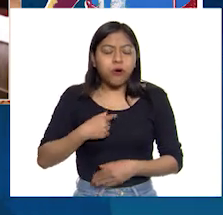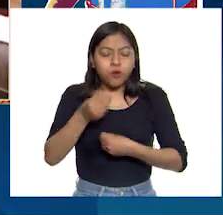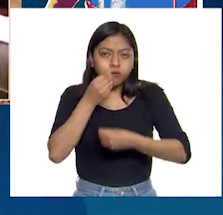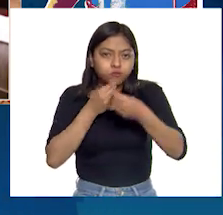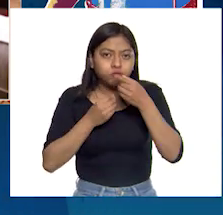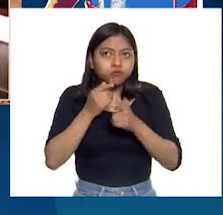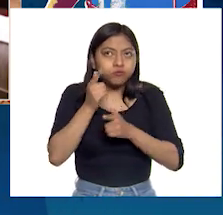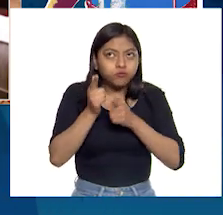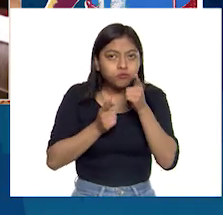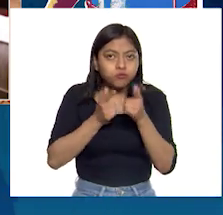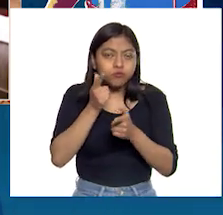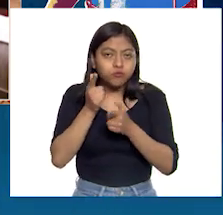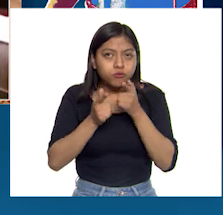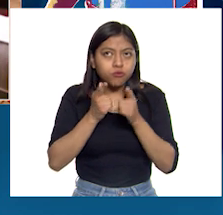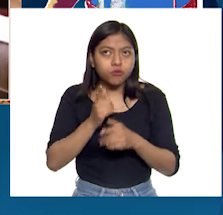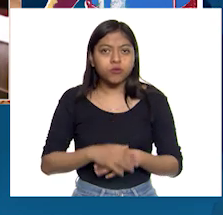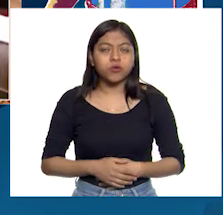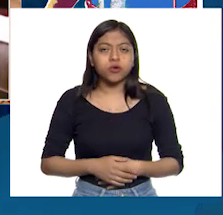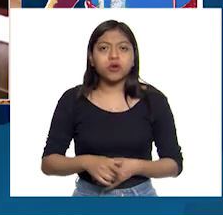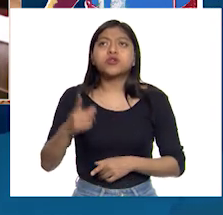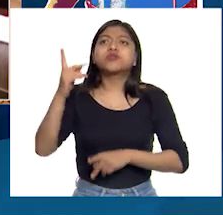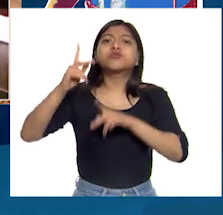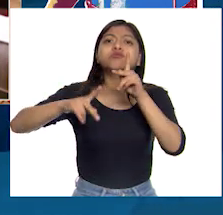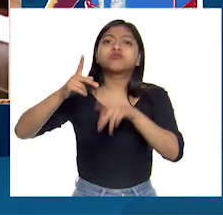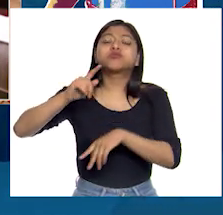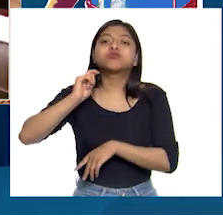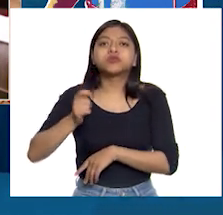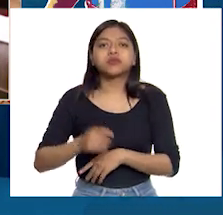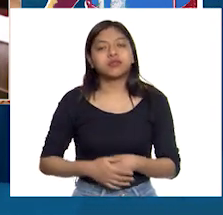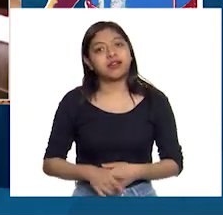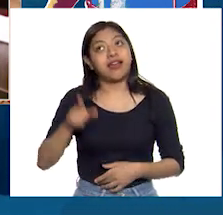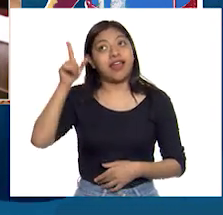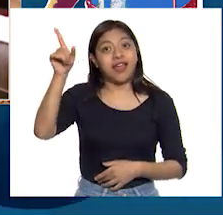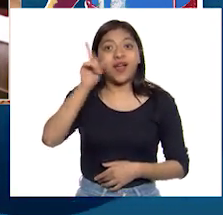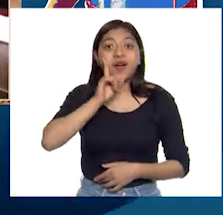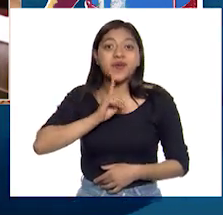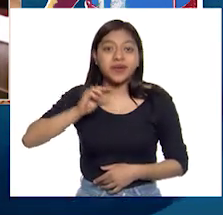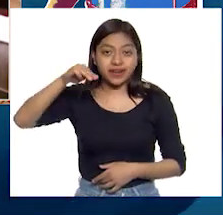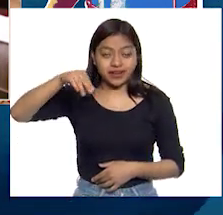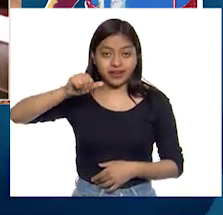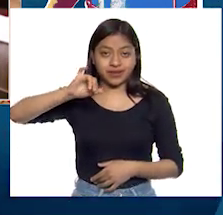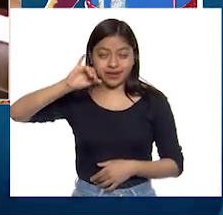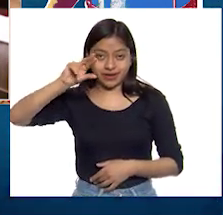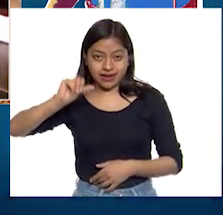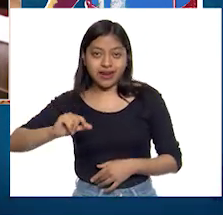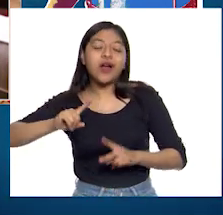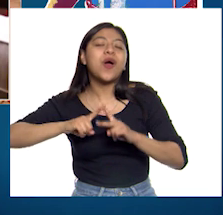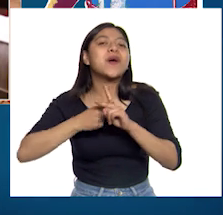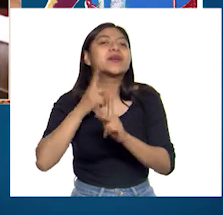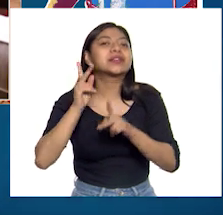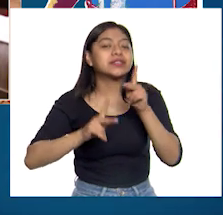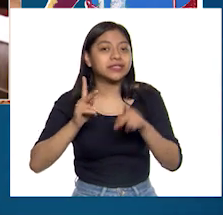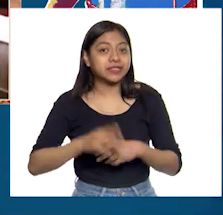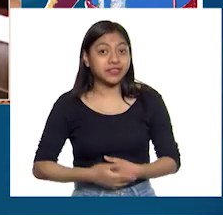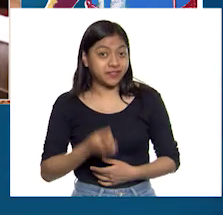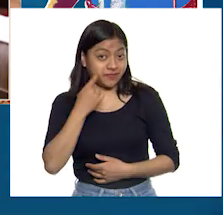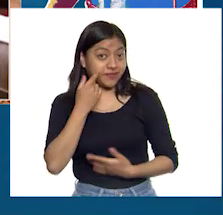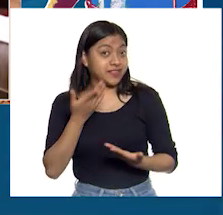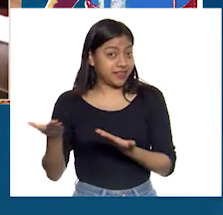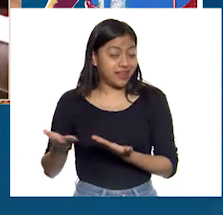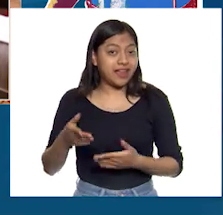con la boca llena. ¿De qué podemos conversar? Por fortuna Mariana rompe el silencio. ¿Qué te parecen? Les dicen flying